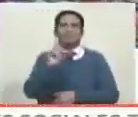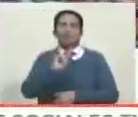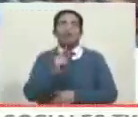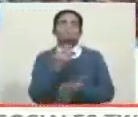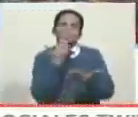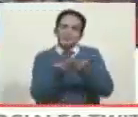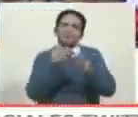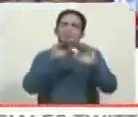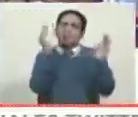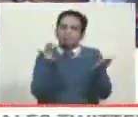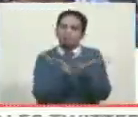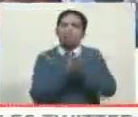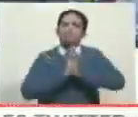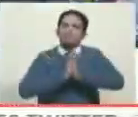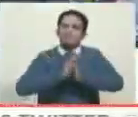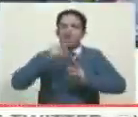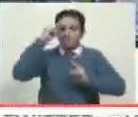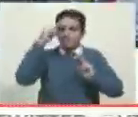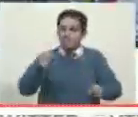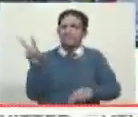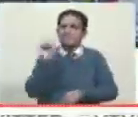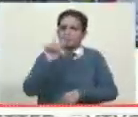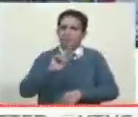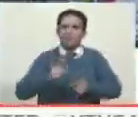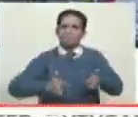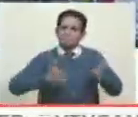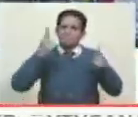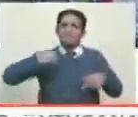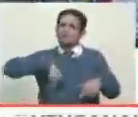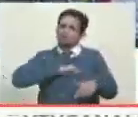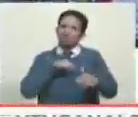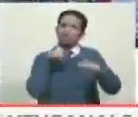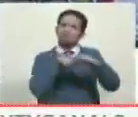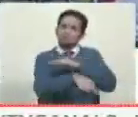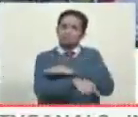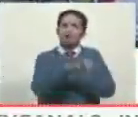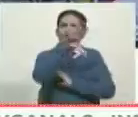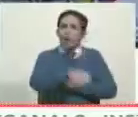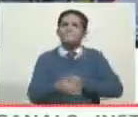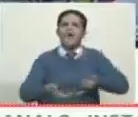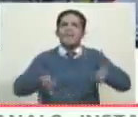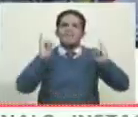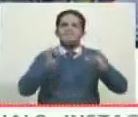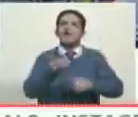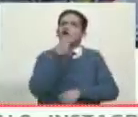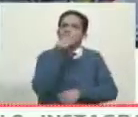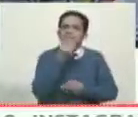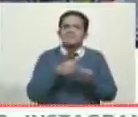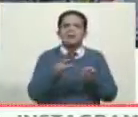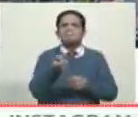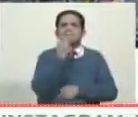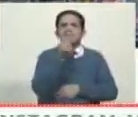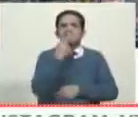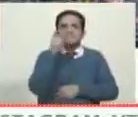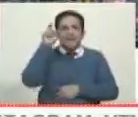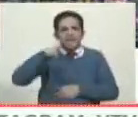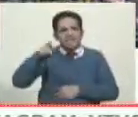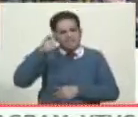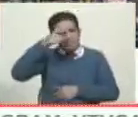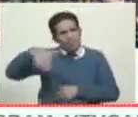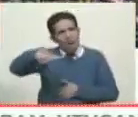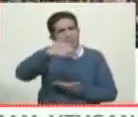de venezuela y nos dejen comprarles los alimentos las medicinas y lo necesario a nuestro pueblo